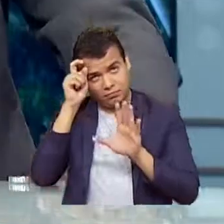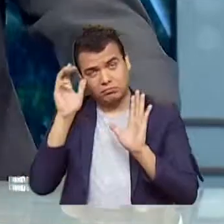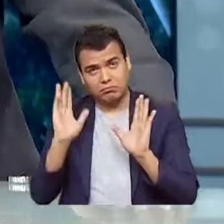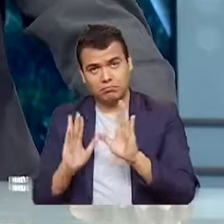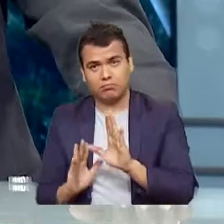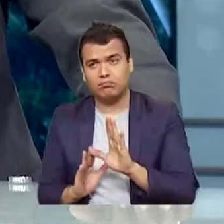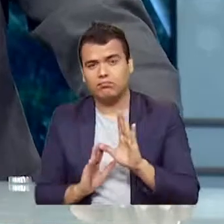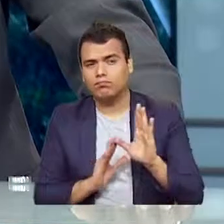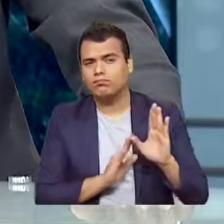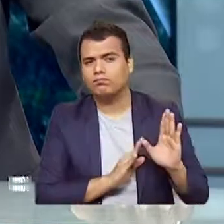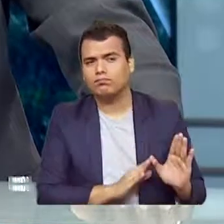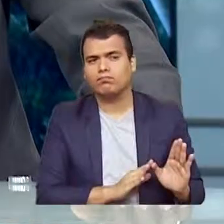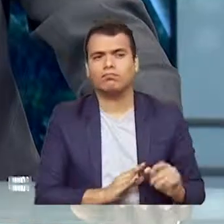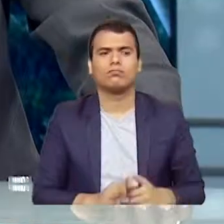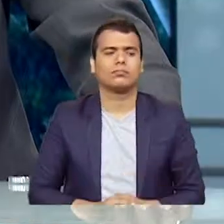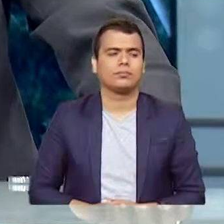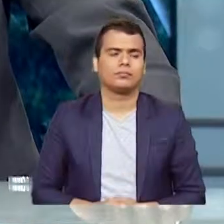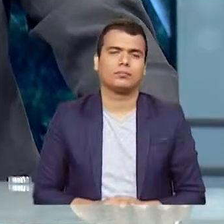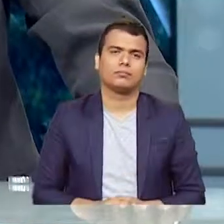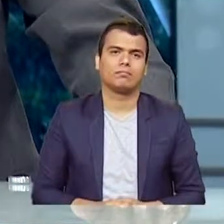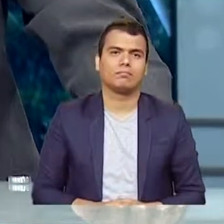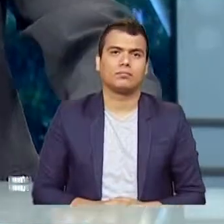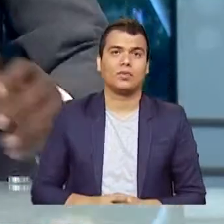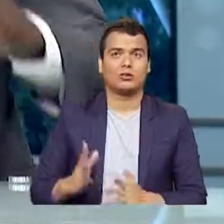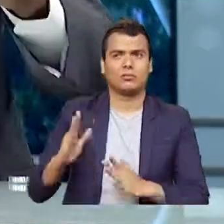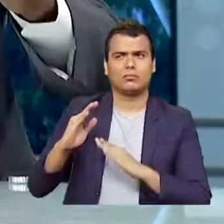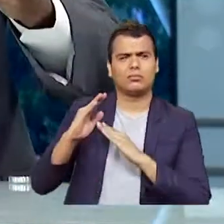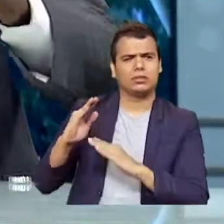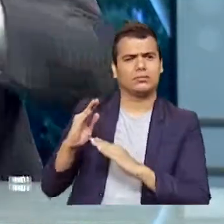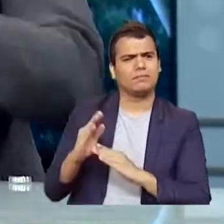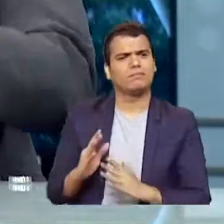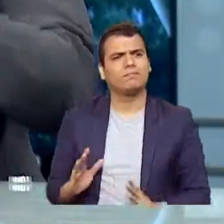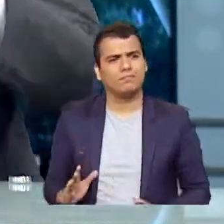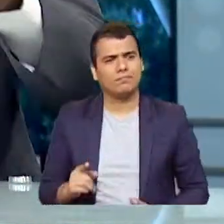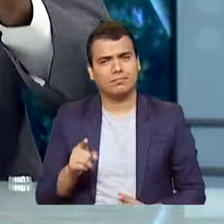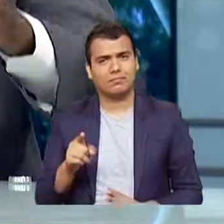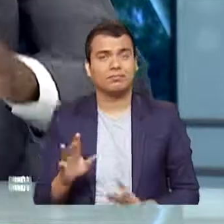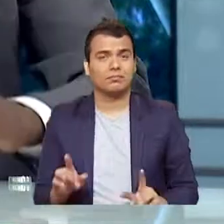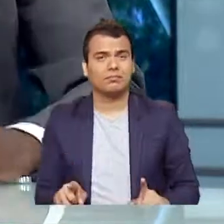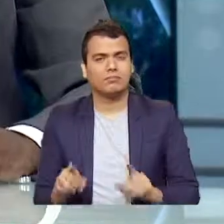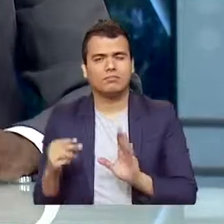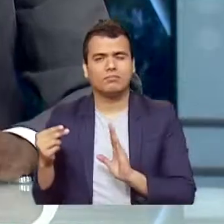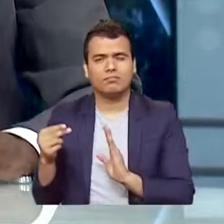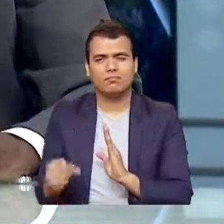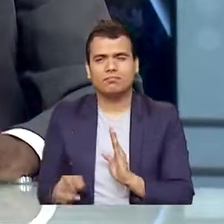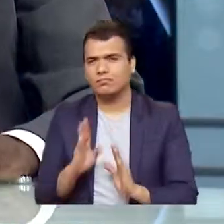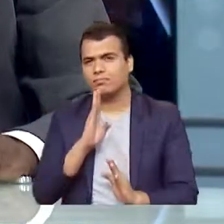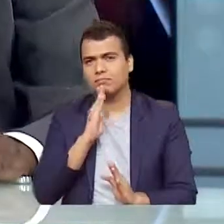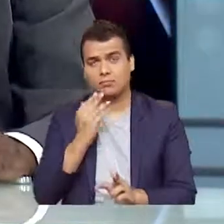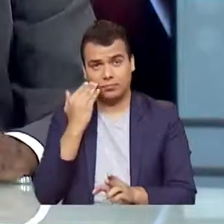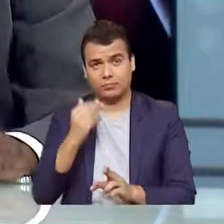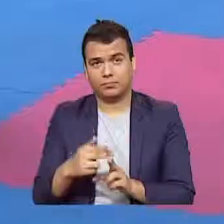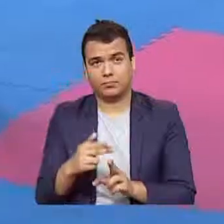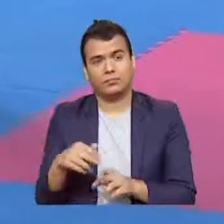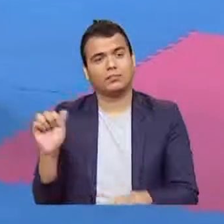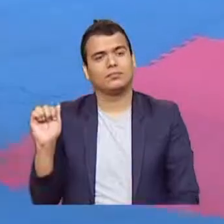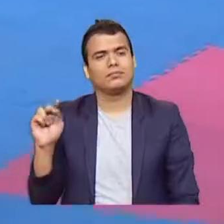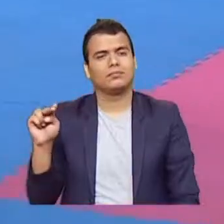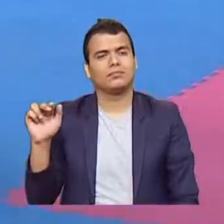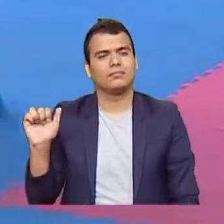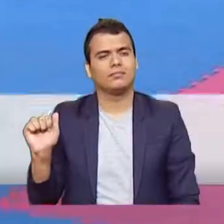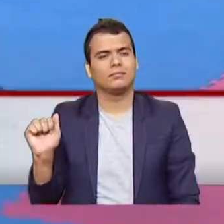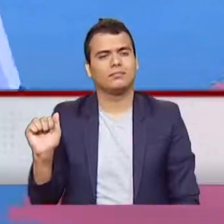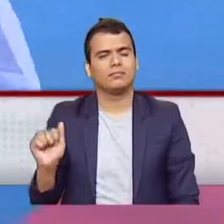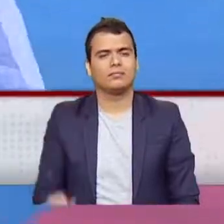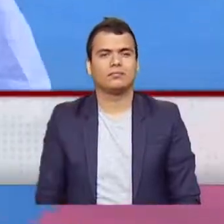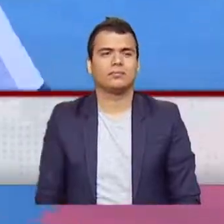Cambiando de información deportiva, vamos al karate y la nota de karate o la crónica nos la trae Ana Montaño. El